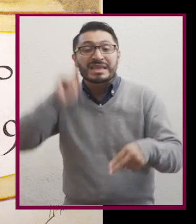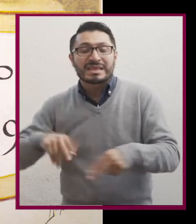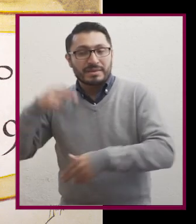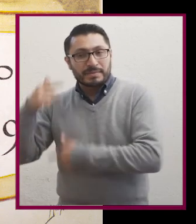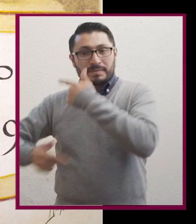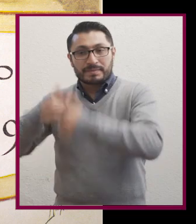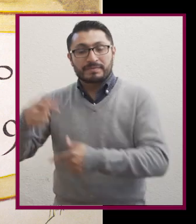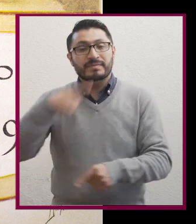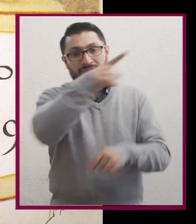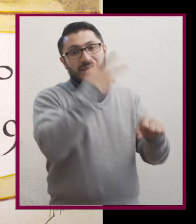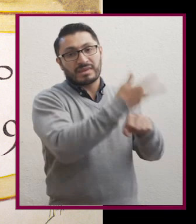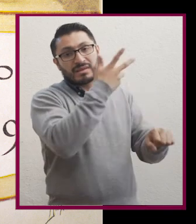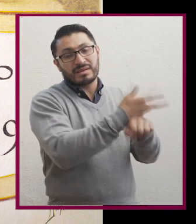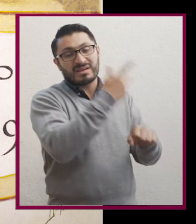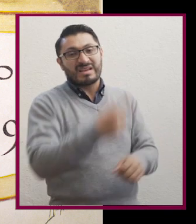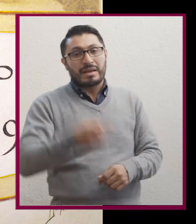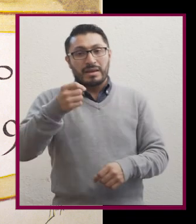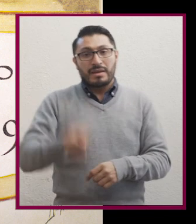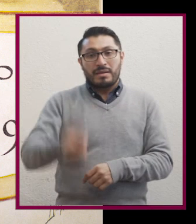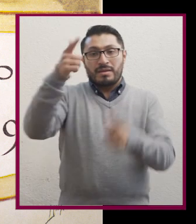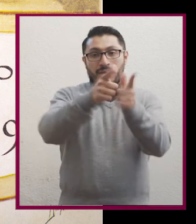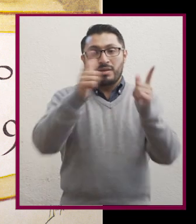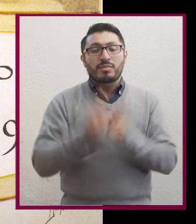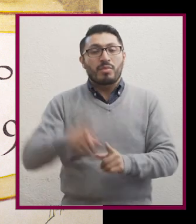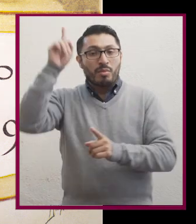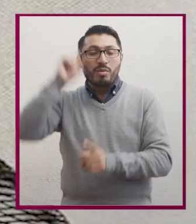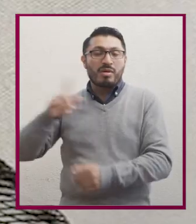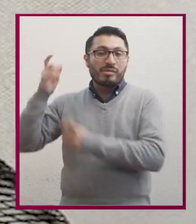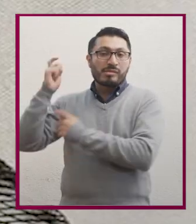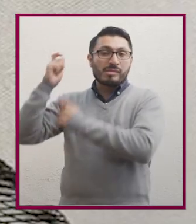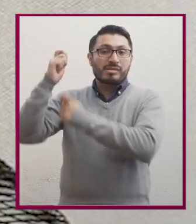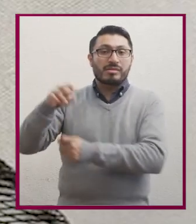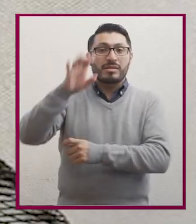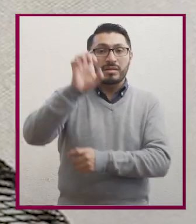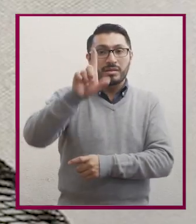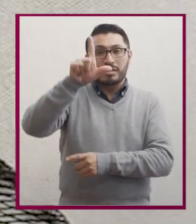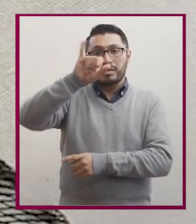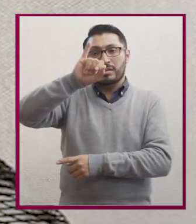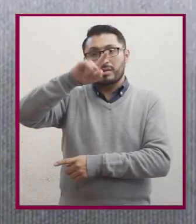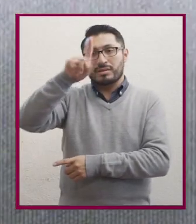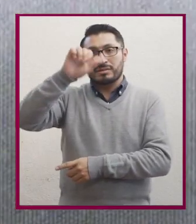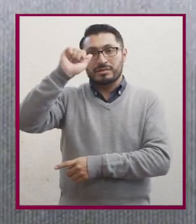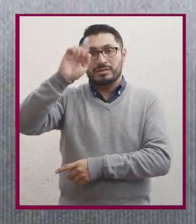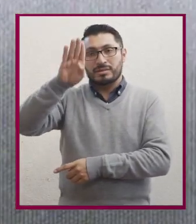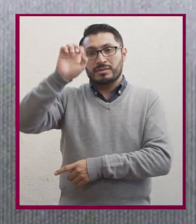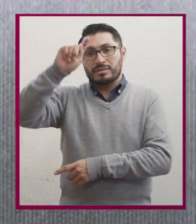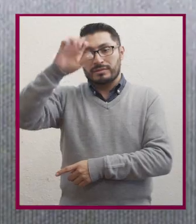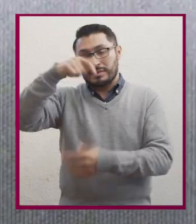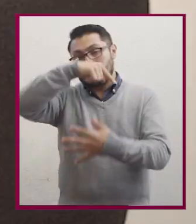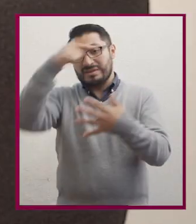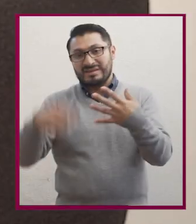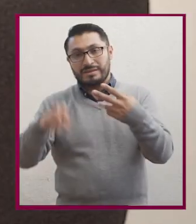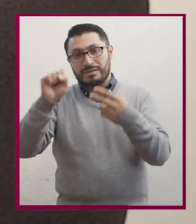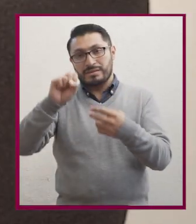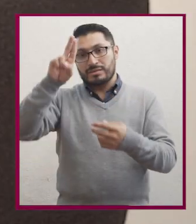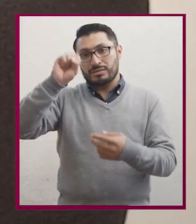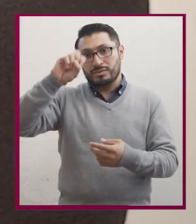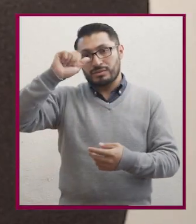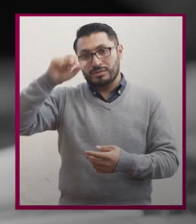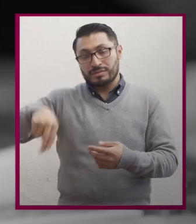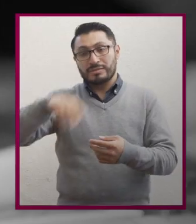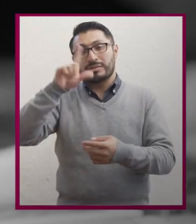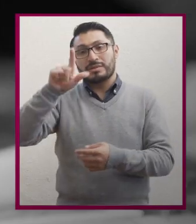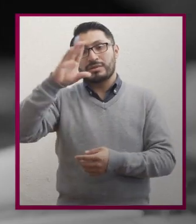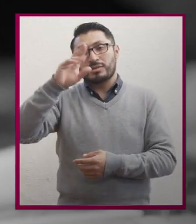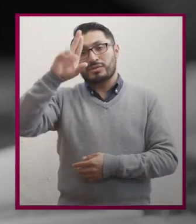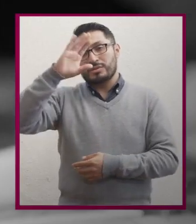Estados Unidos, la primera ola feminista tuvo a mujeres como Elizabeth Cady Stanton, Susan B. Anthony, Lucretia Mott